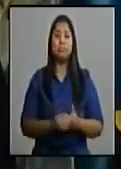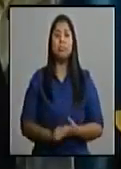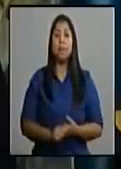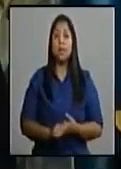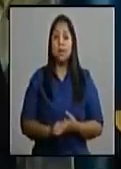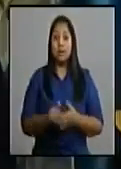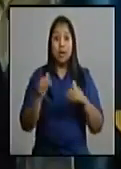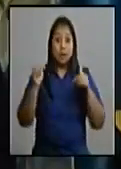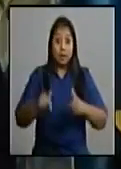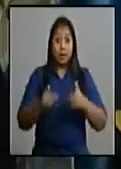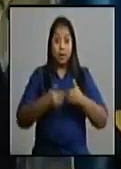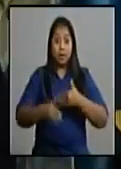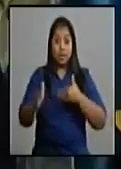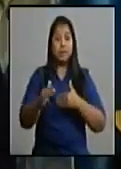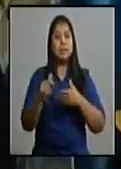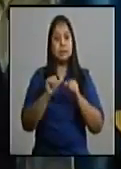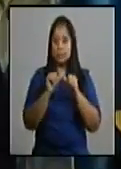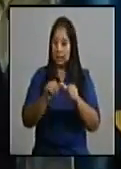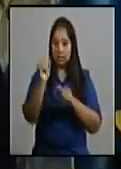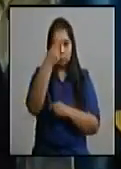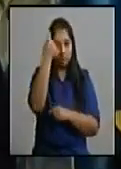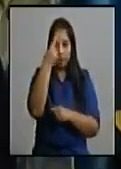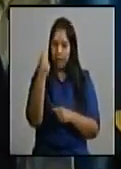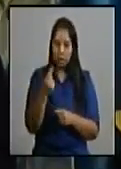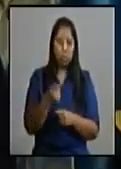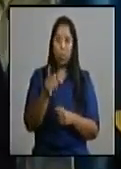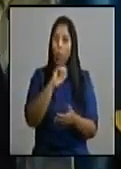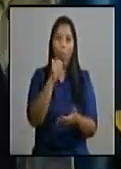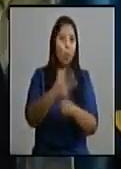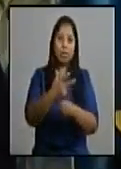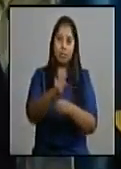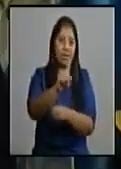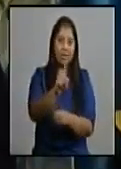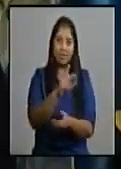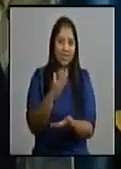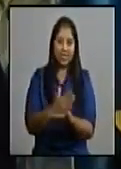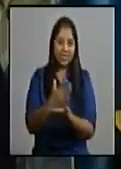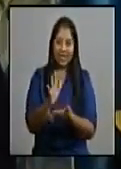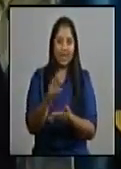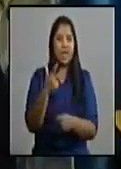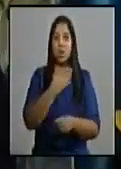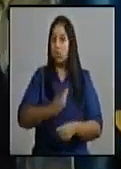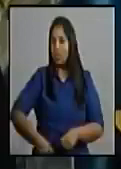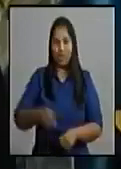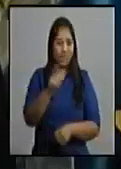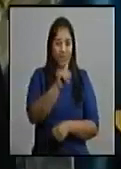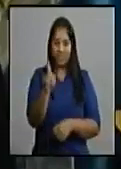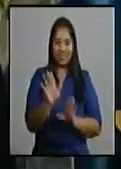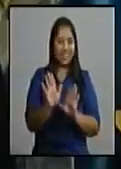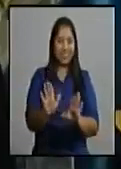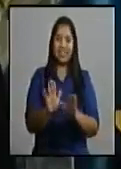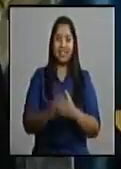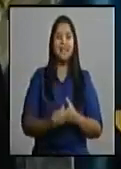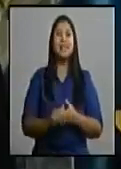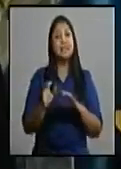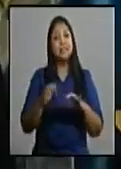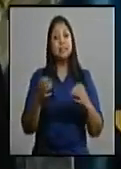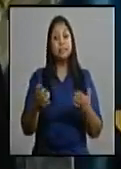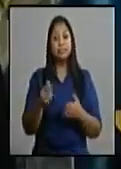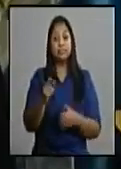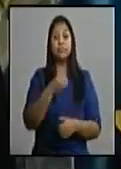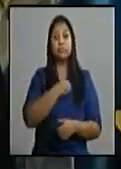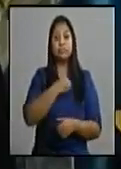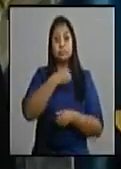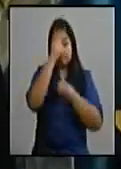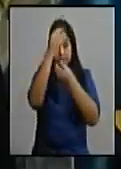Por de pronto seguiremos trabajando sin descanso. Guatemala no se detiene, el gobierno no se detiene. Y sí, quiero